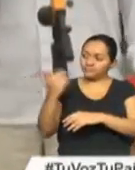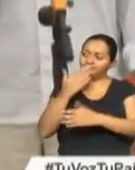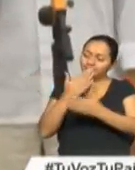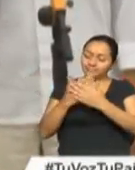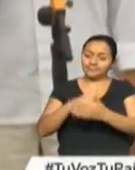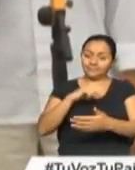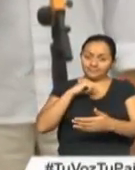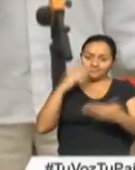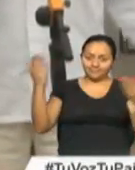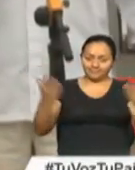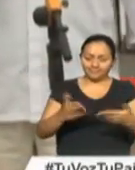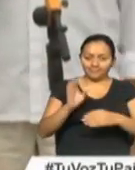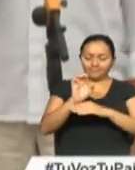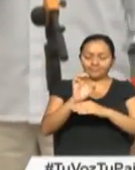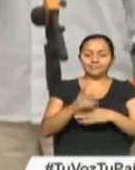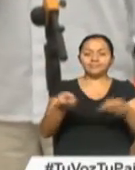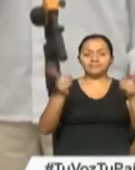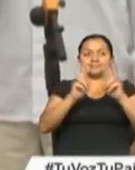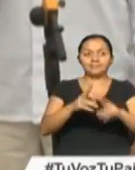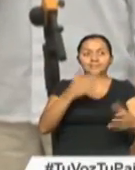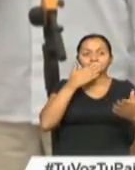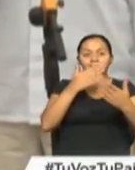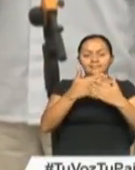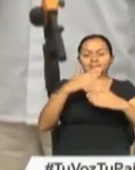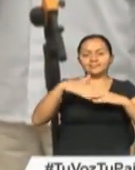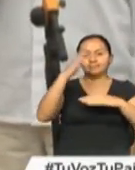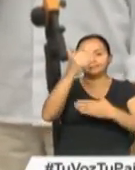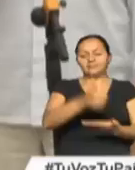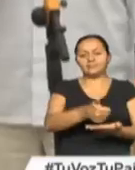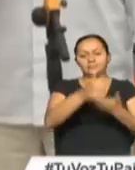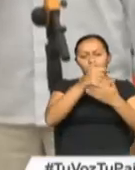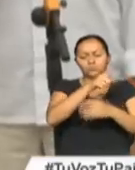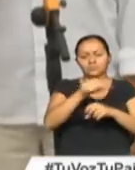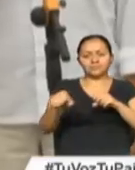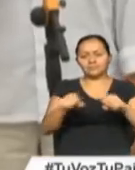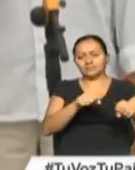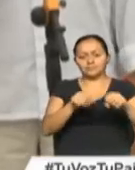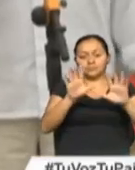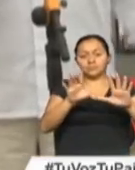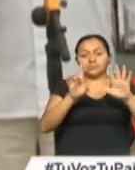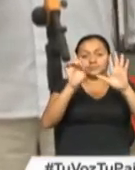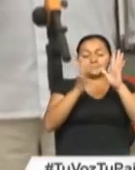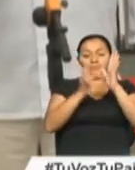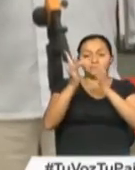recibirte. También quisiera agradecer la inmensa ayuda, extraordinaria ayuda que nos dio Colombia